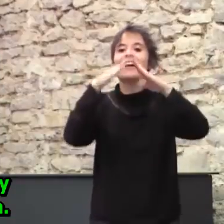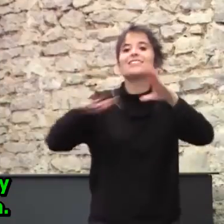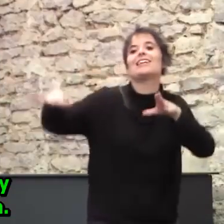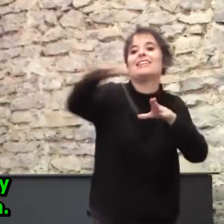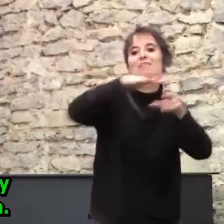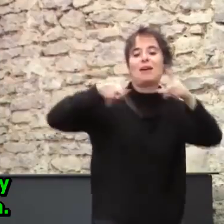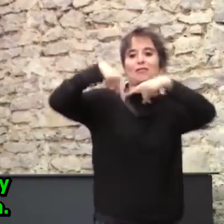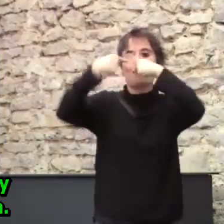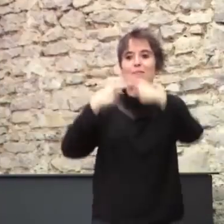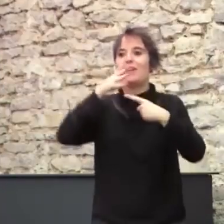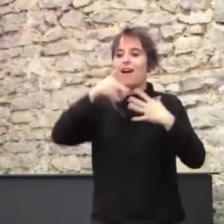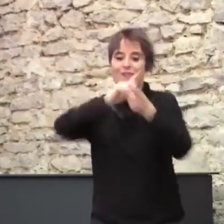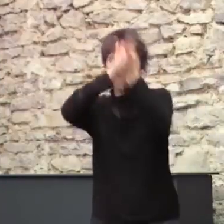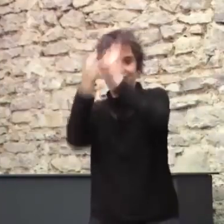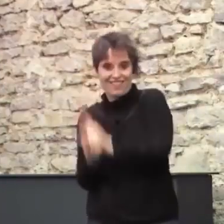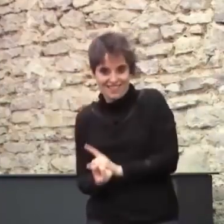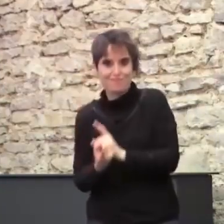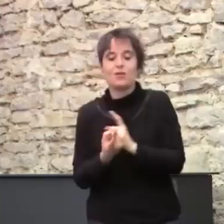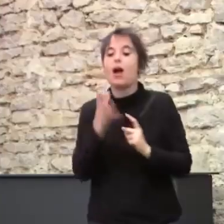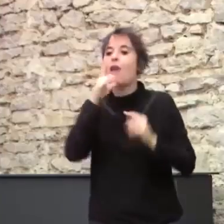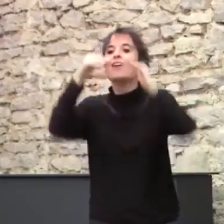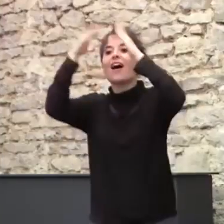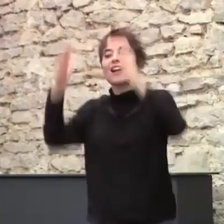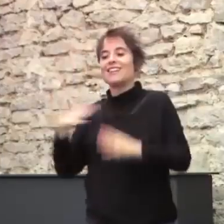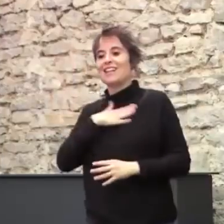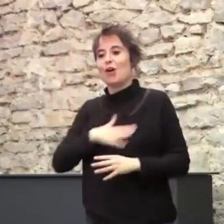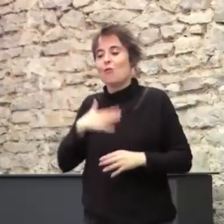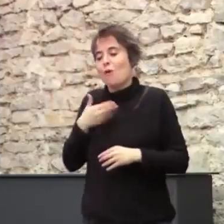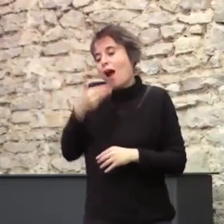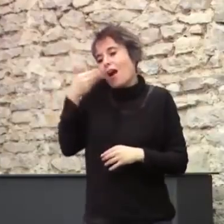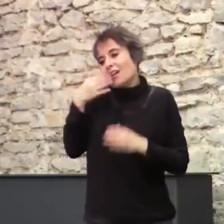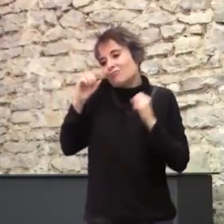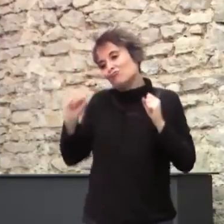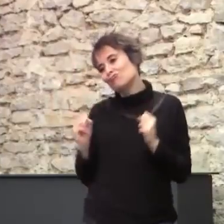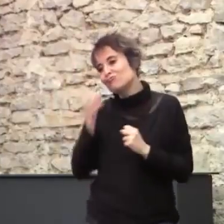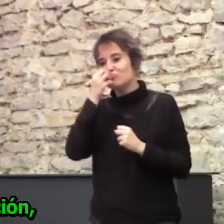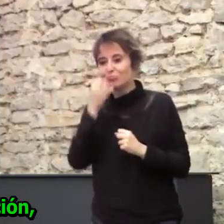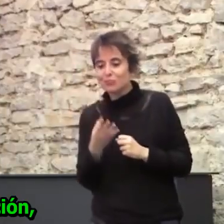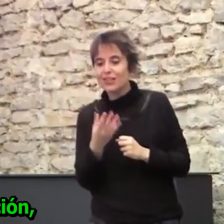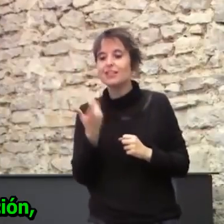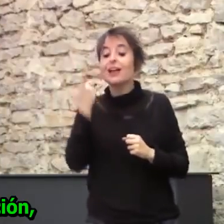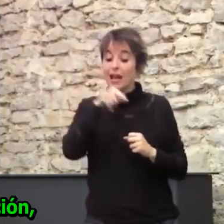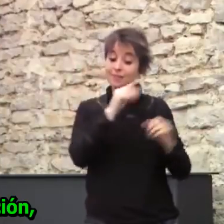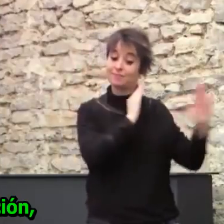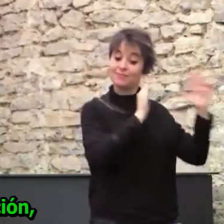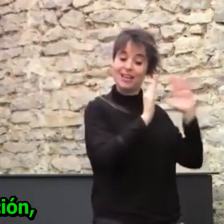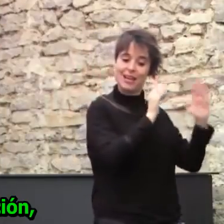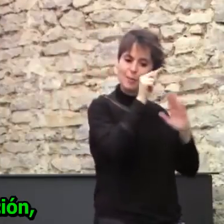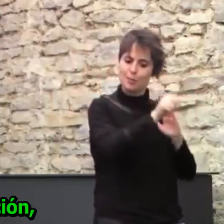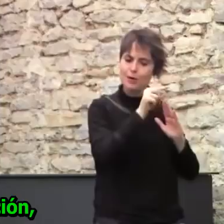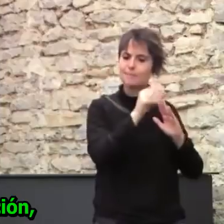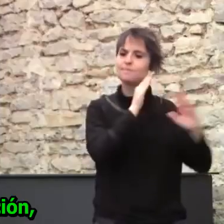espacio familiar no es la misma, ¿no? Ahora tenemos hogares confortables, calentitos, tal, y se desarrolló una época,